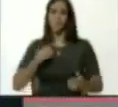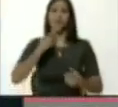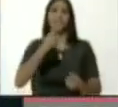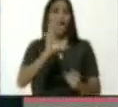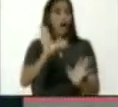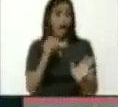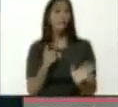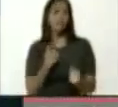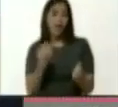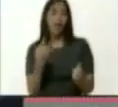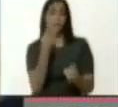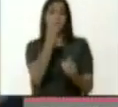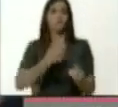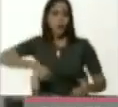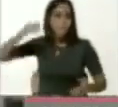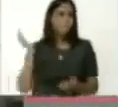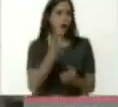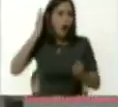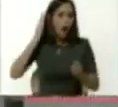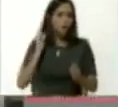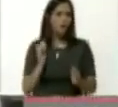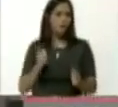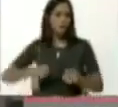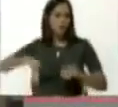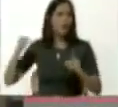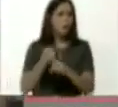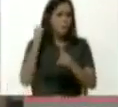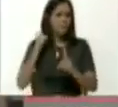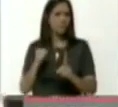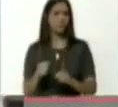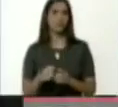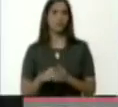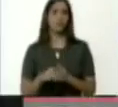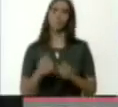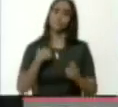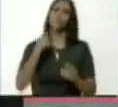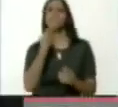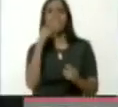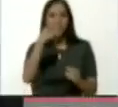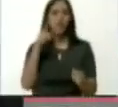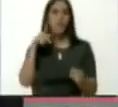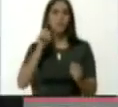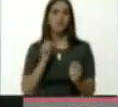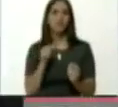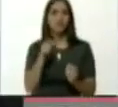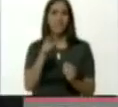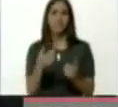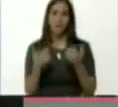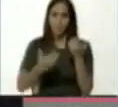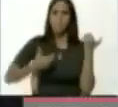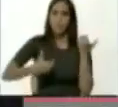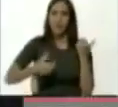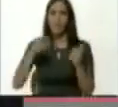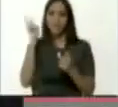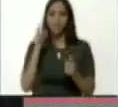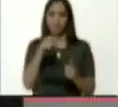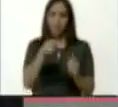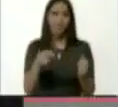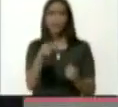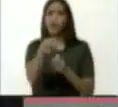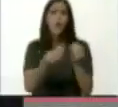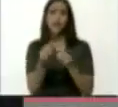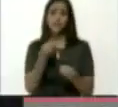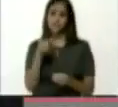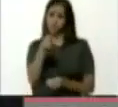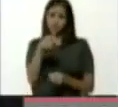me provocan y yo le doy un pescozón. No, está bien, mi niña, pero yo a ti te digo, Patricia, que aquí agarras ametralladoras en Venezuela, pero ya matas gente y no lo vas a